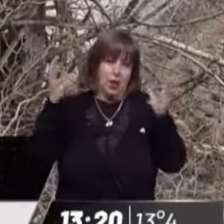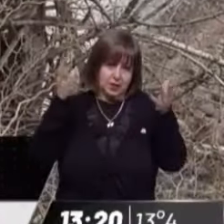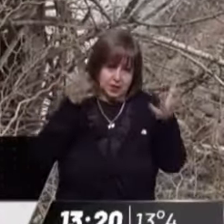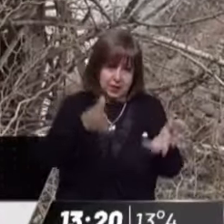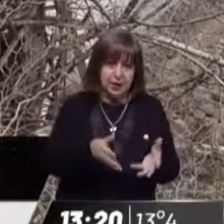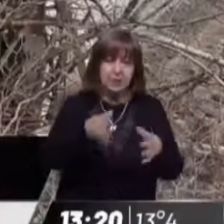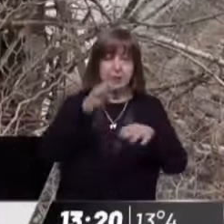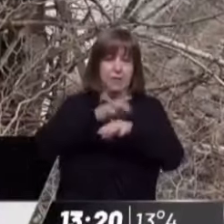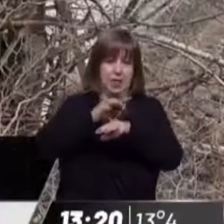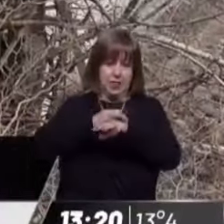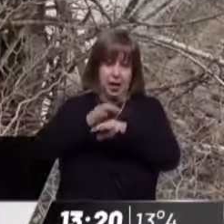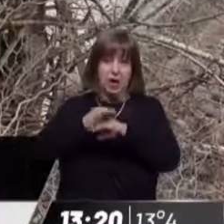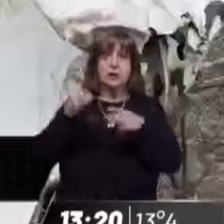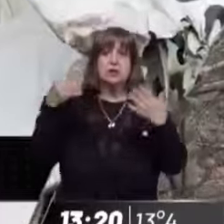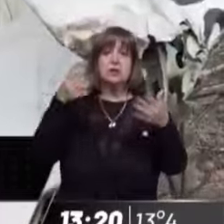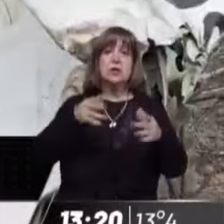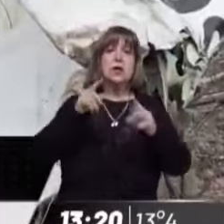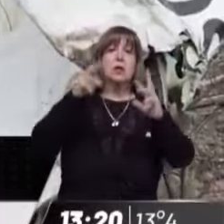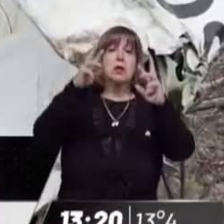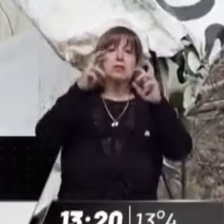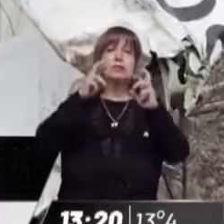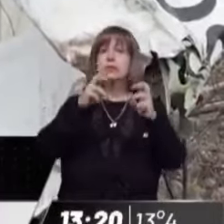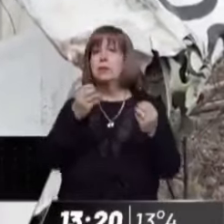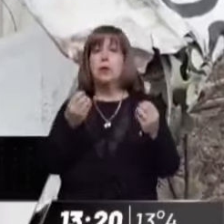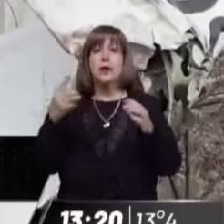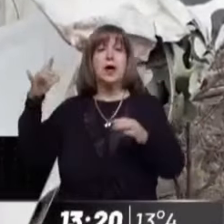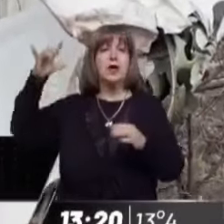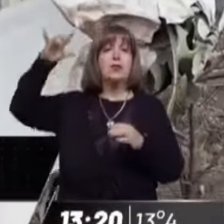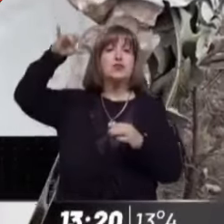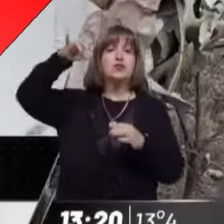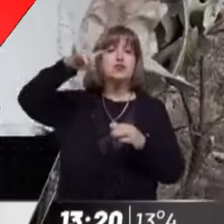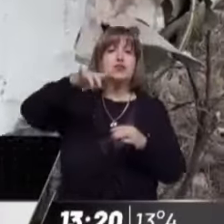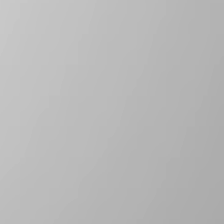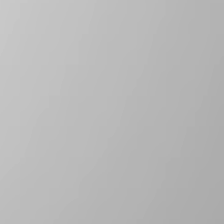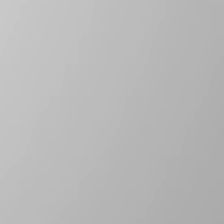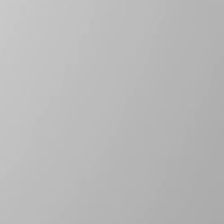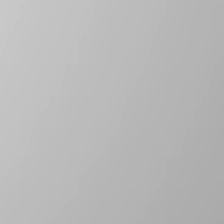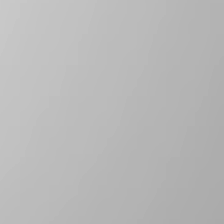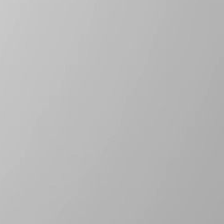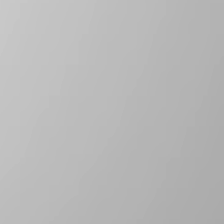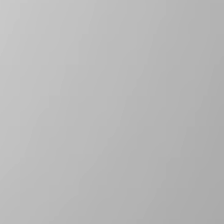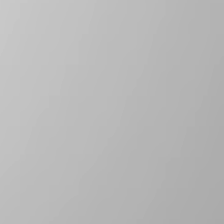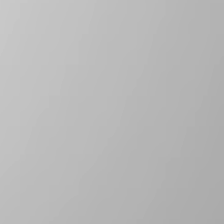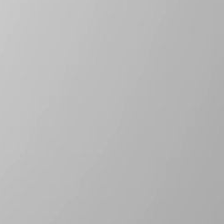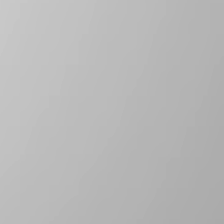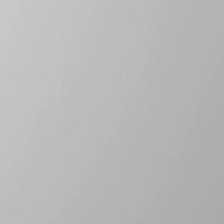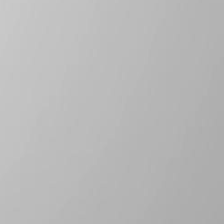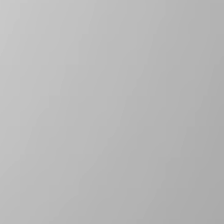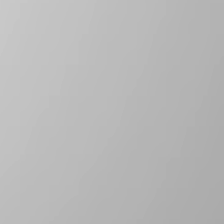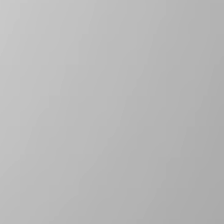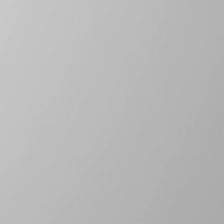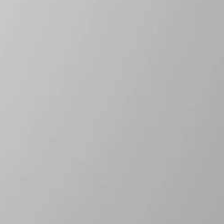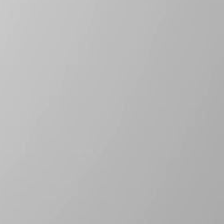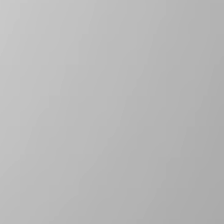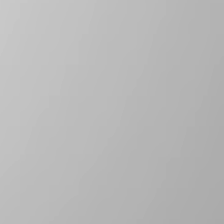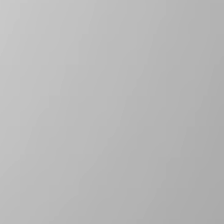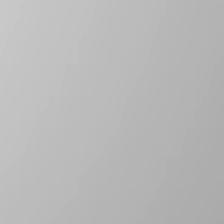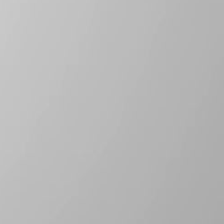este procedimiento que investigará las causas por las cuales la avioneta termina precipitándose.